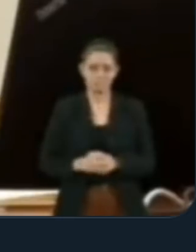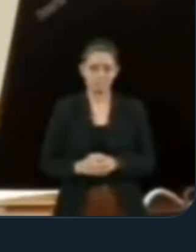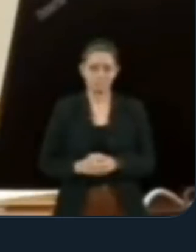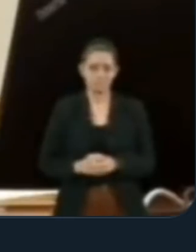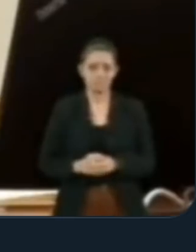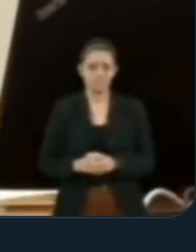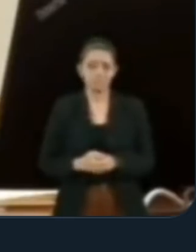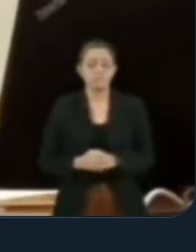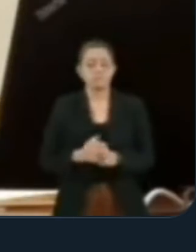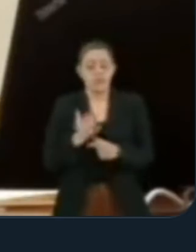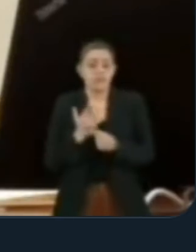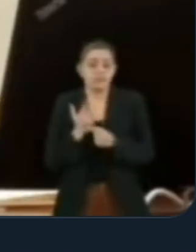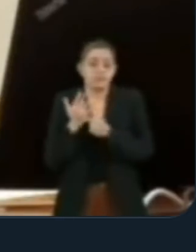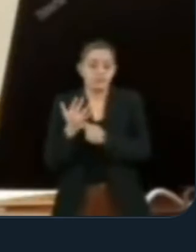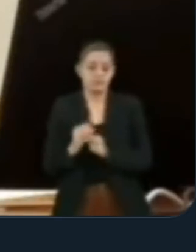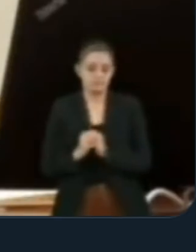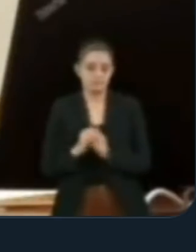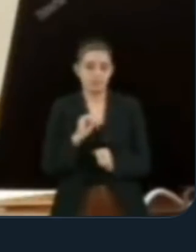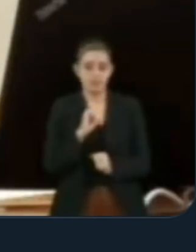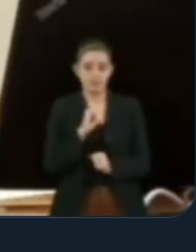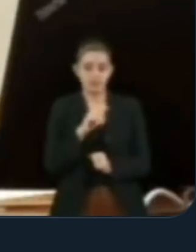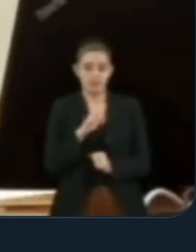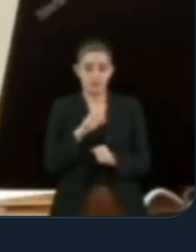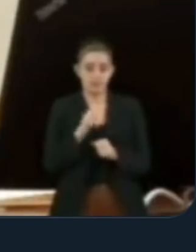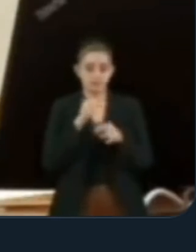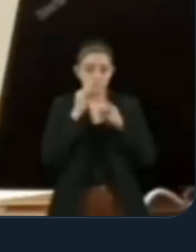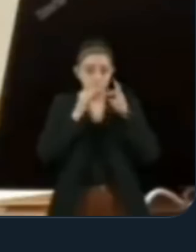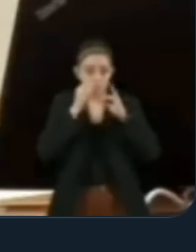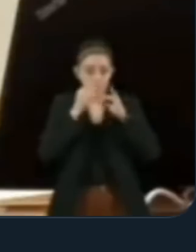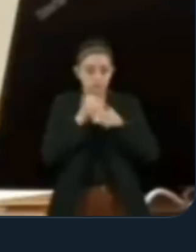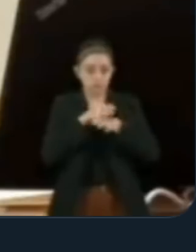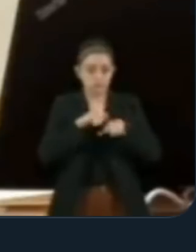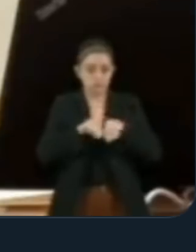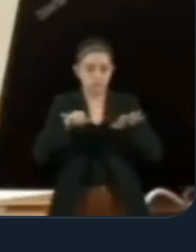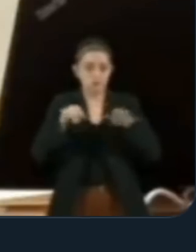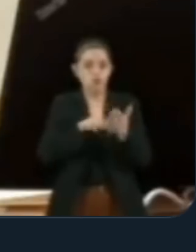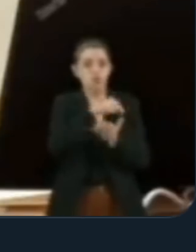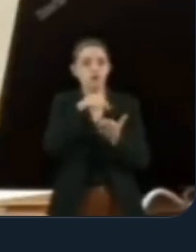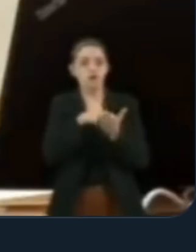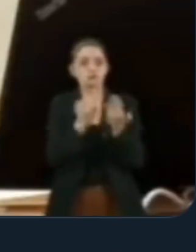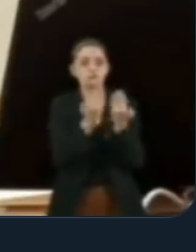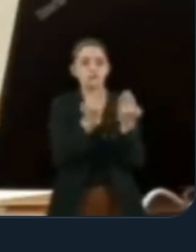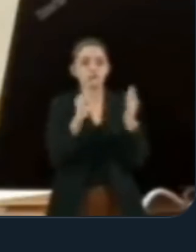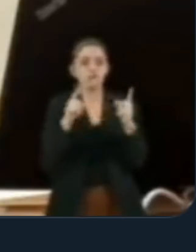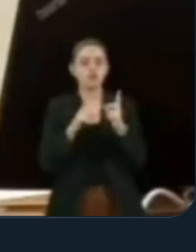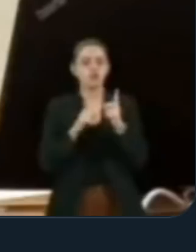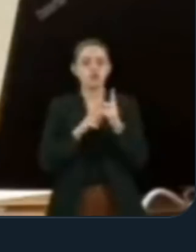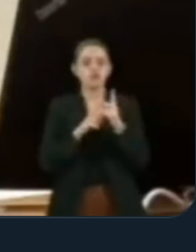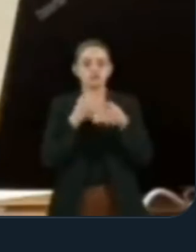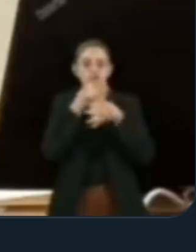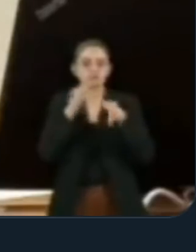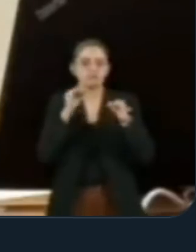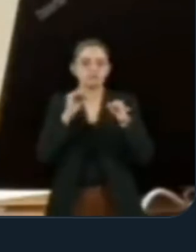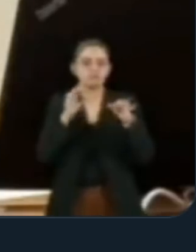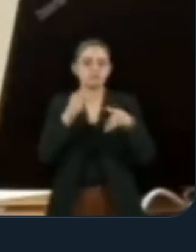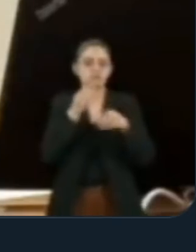Se dice que el INE no está difundiendo la ubicación de las casillas, que lamentablemente por